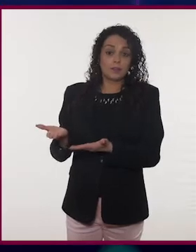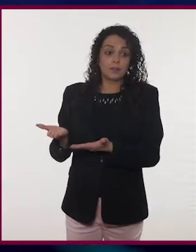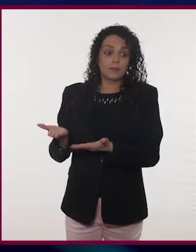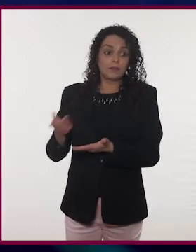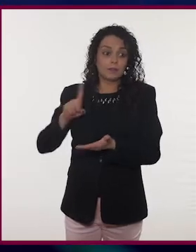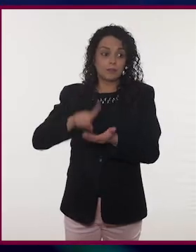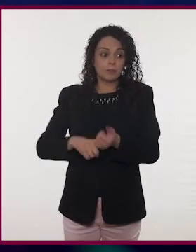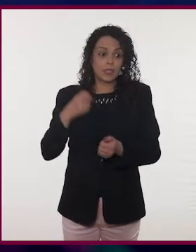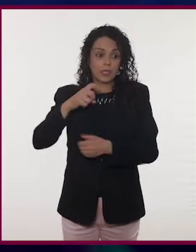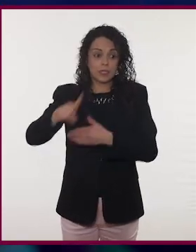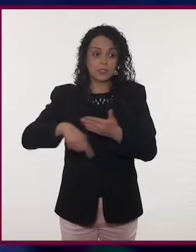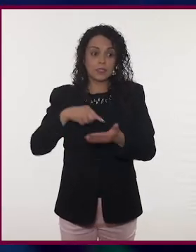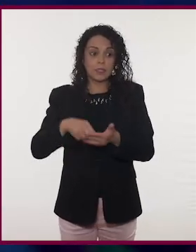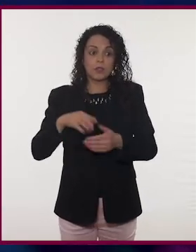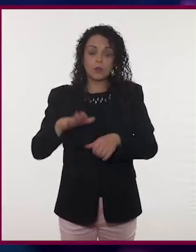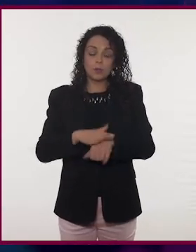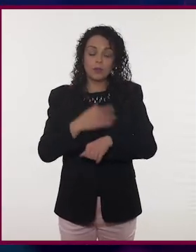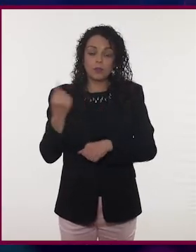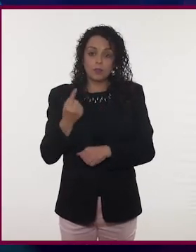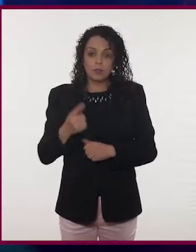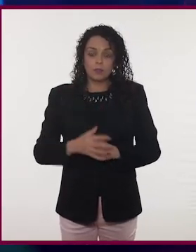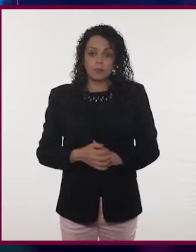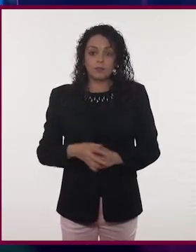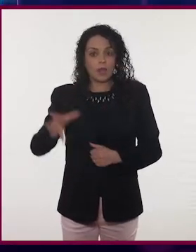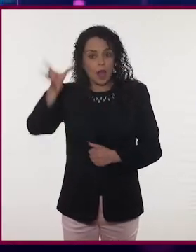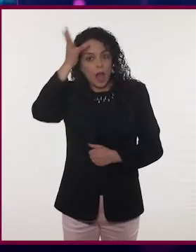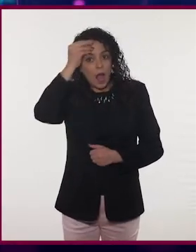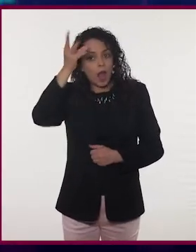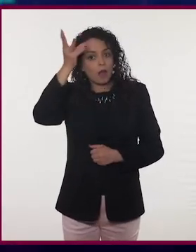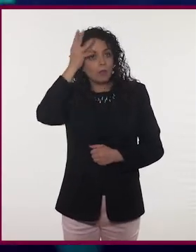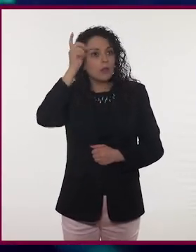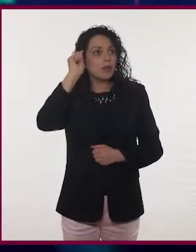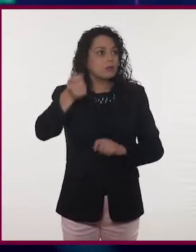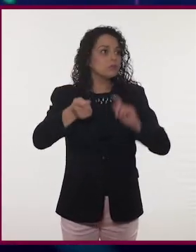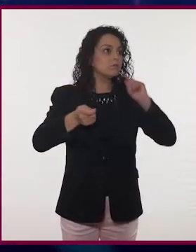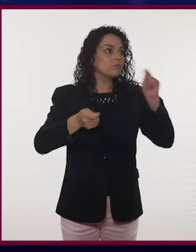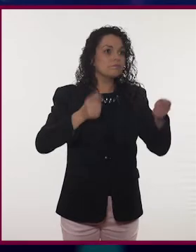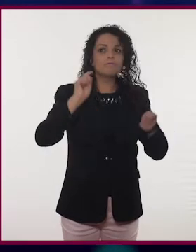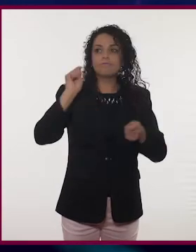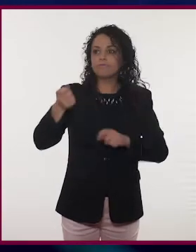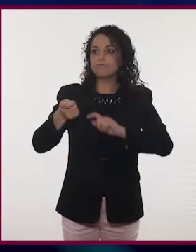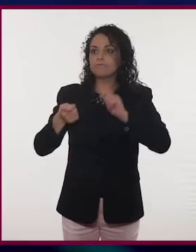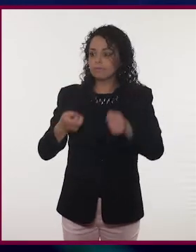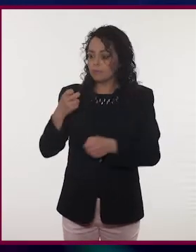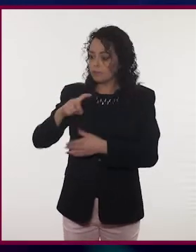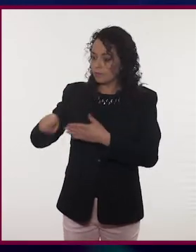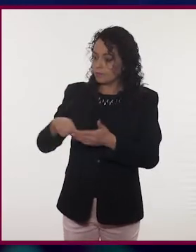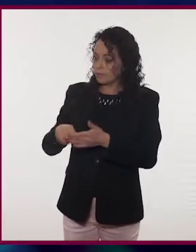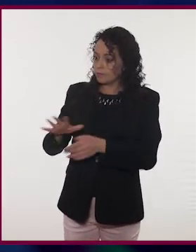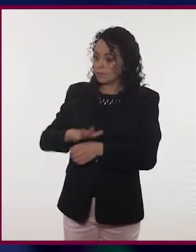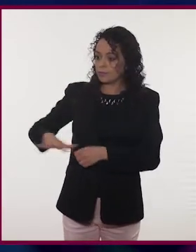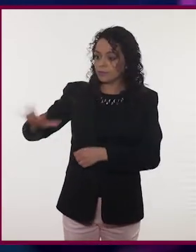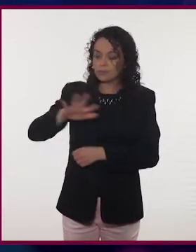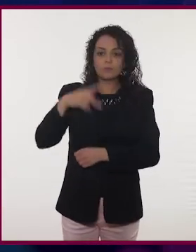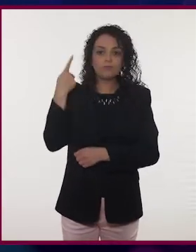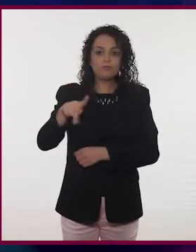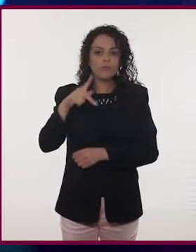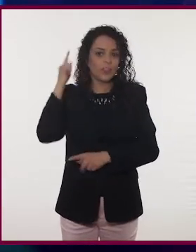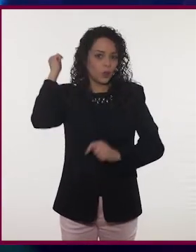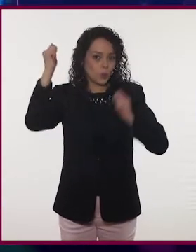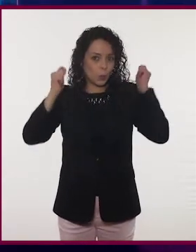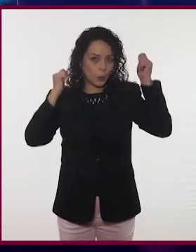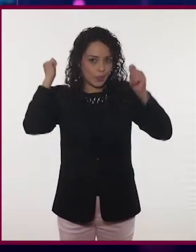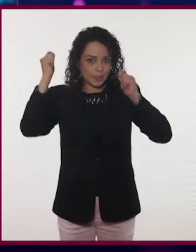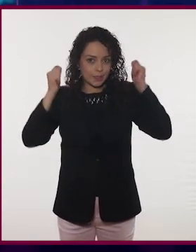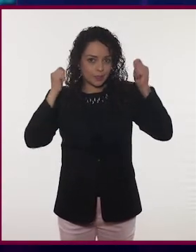Ekbalam, porque van aprendiendo a lo que es en este sector, que es el turismo.